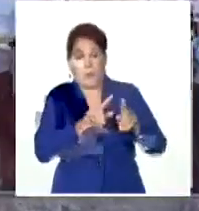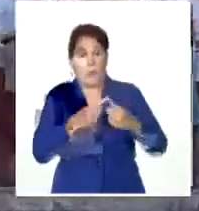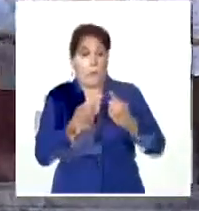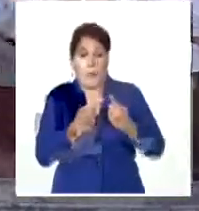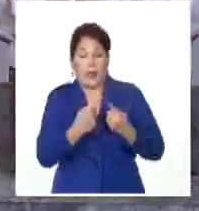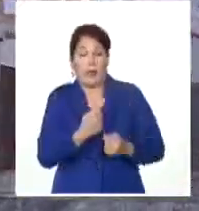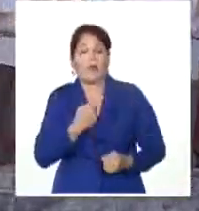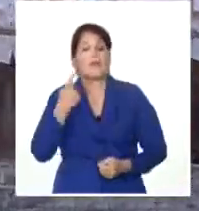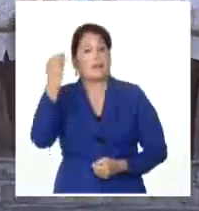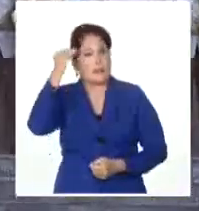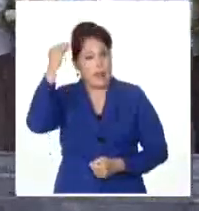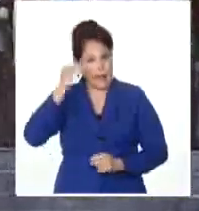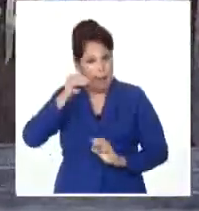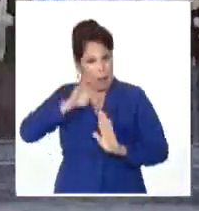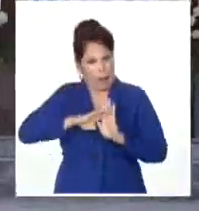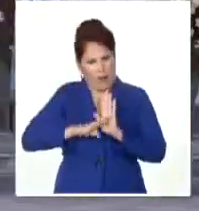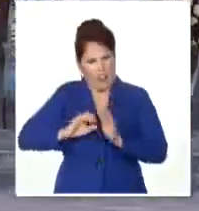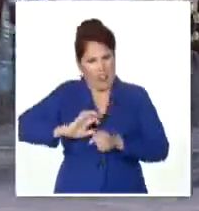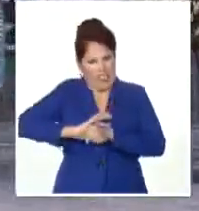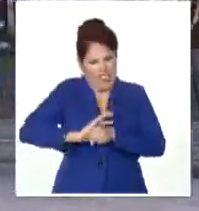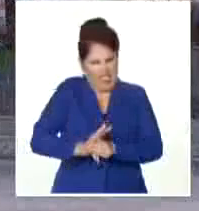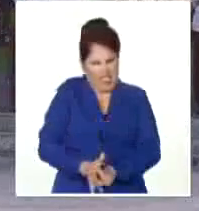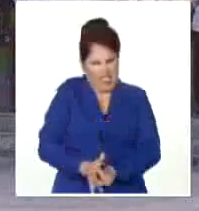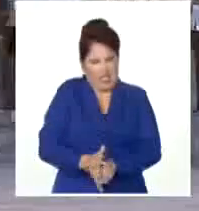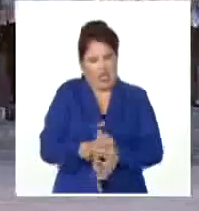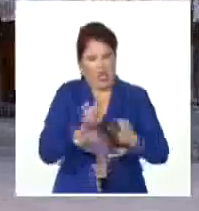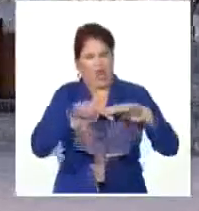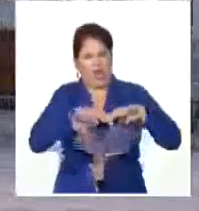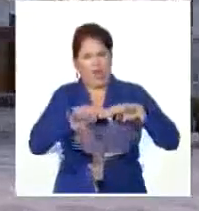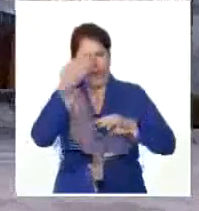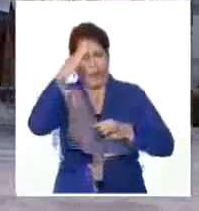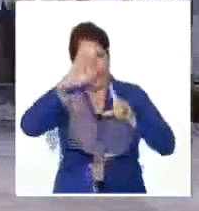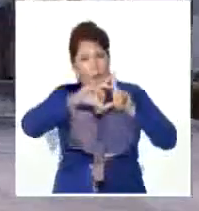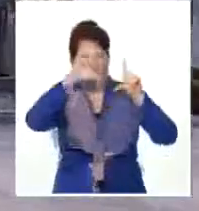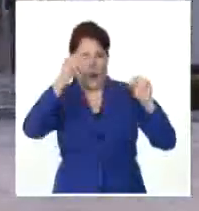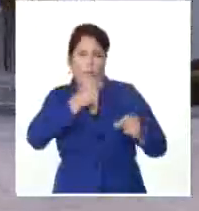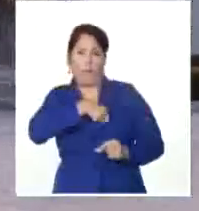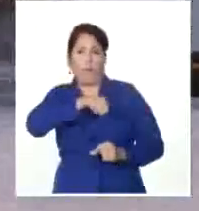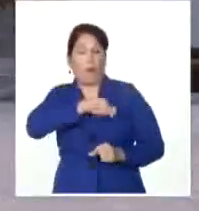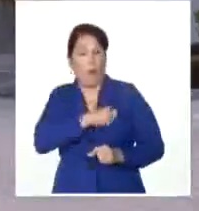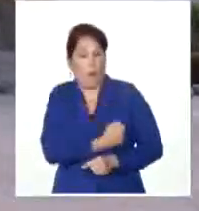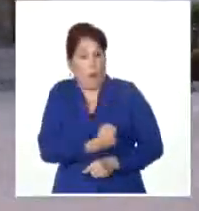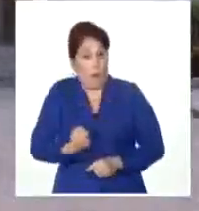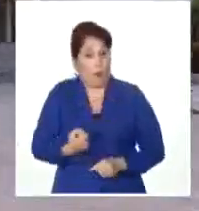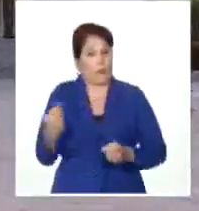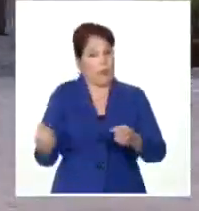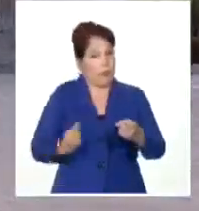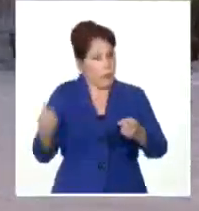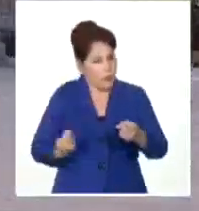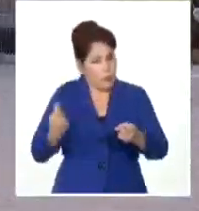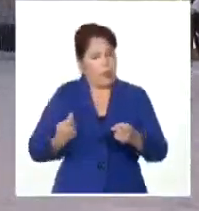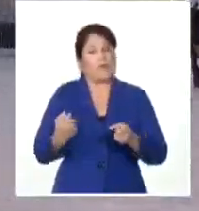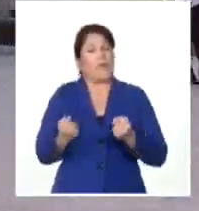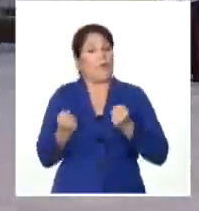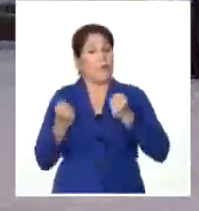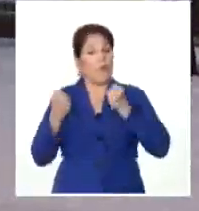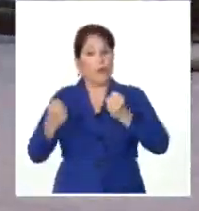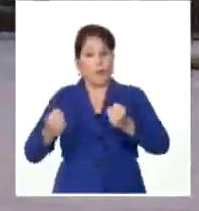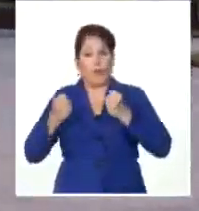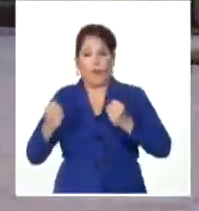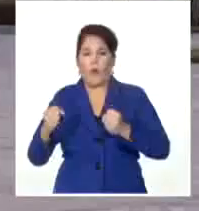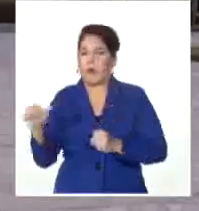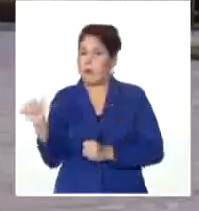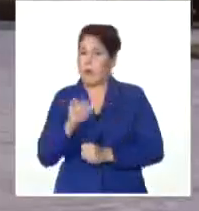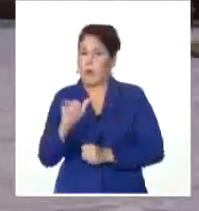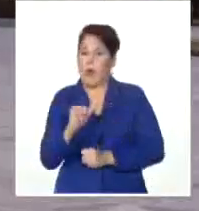las medidas hostiles, el heroico pueblo cubano siempre ha resistido y sigue resistiendo, tal como